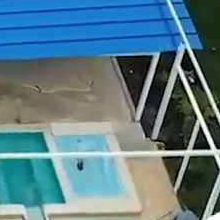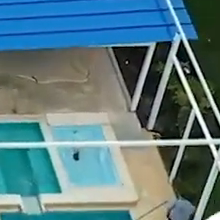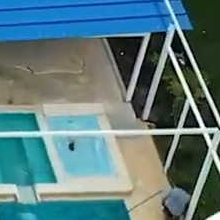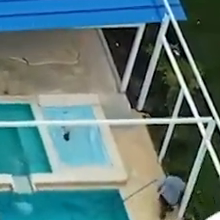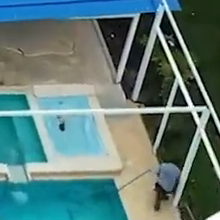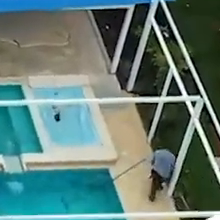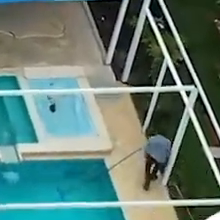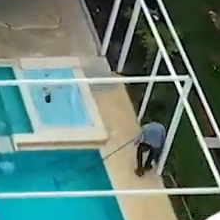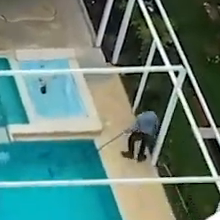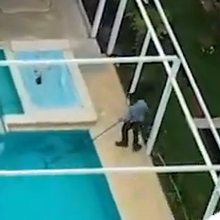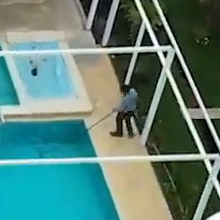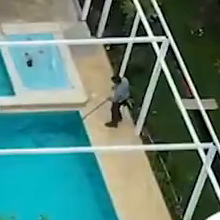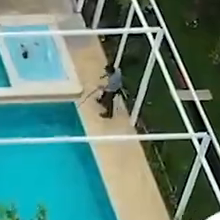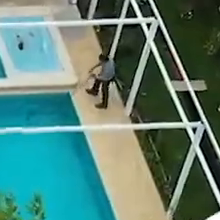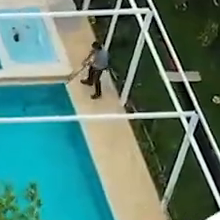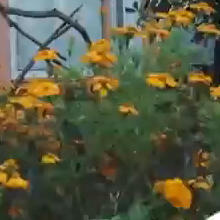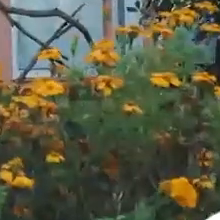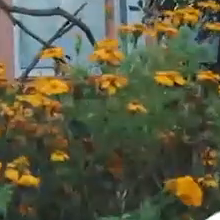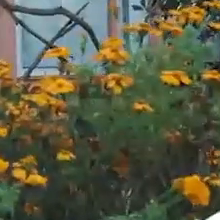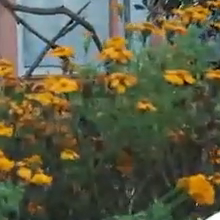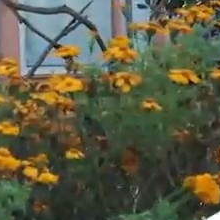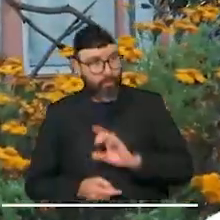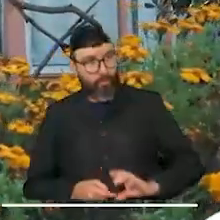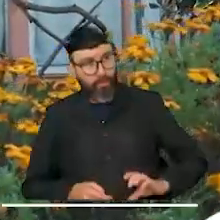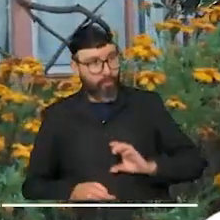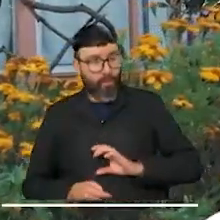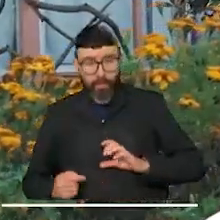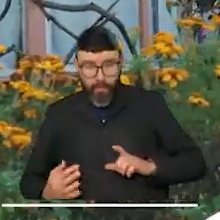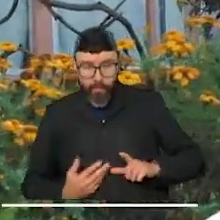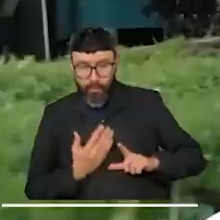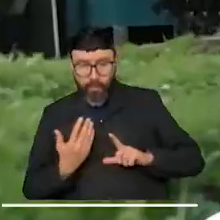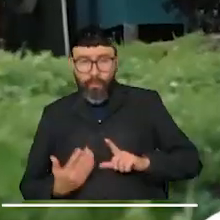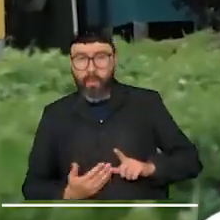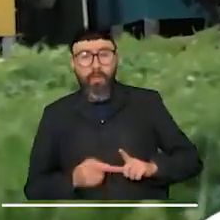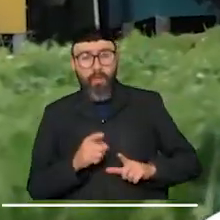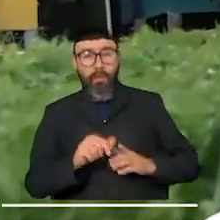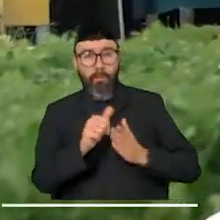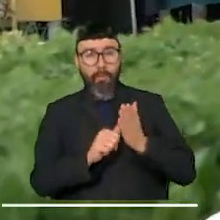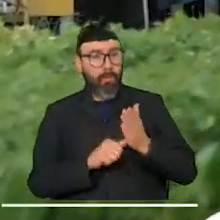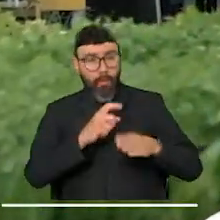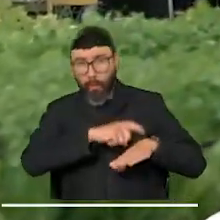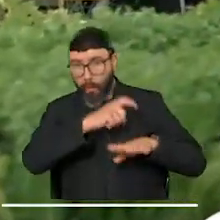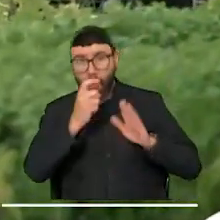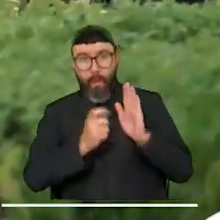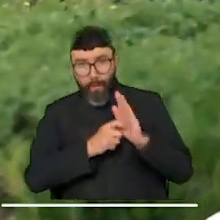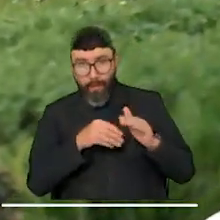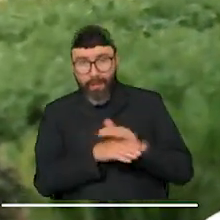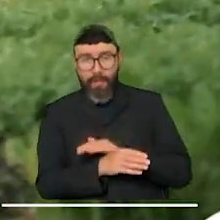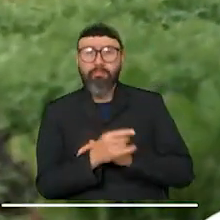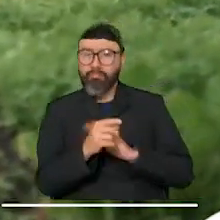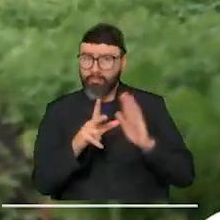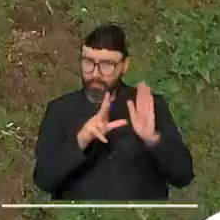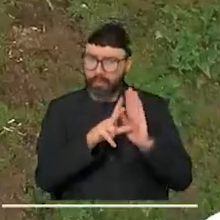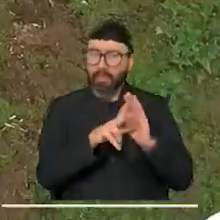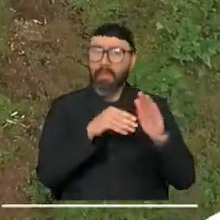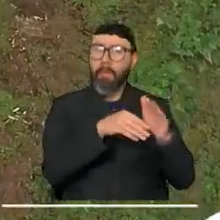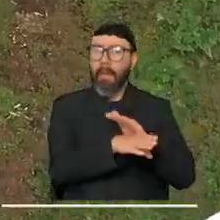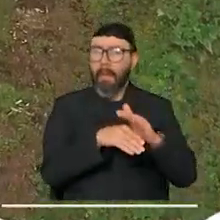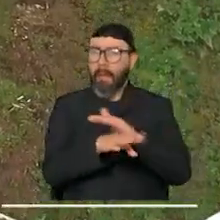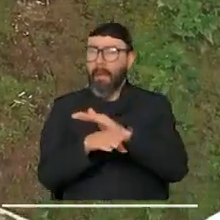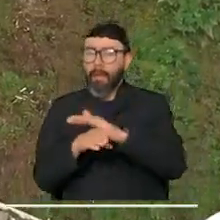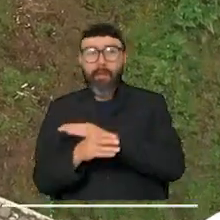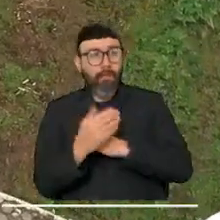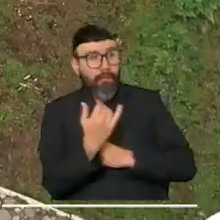con recambio de flora intestinal Este programa todo incluido te ofrece hospedaje en sus bellas cabañas